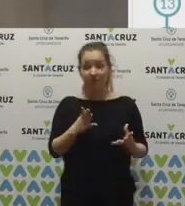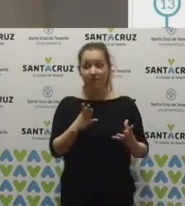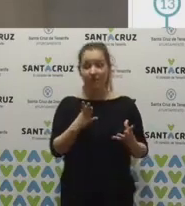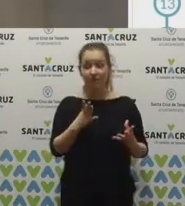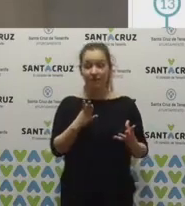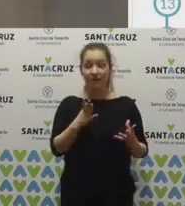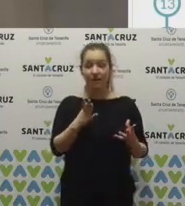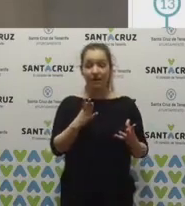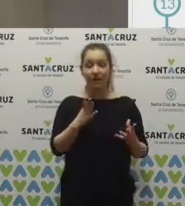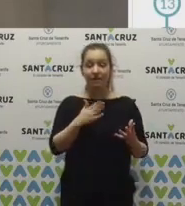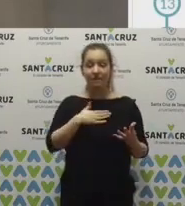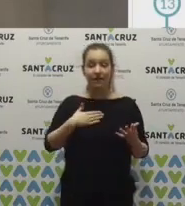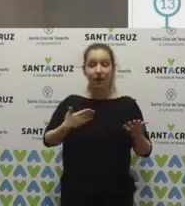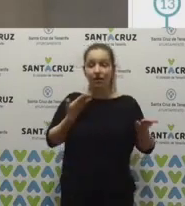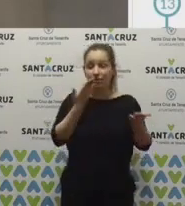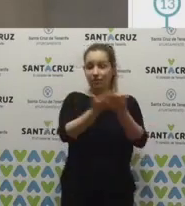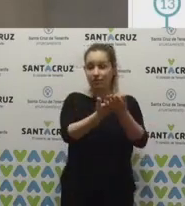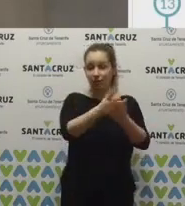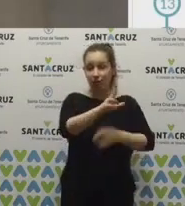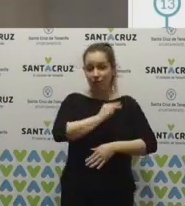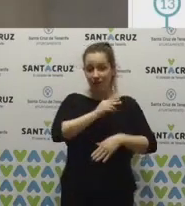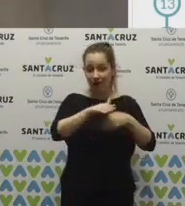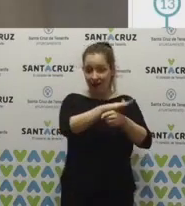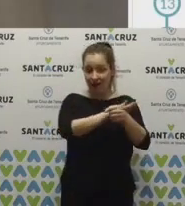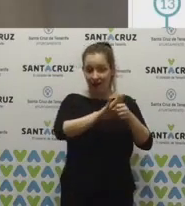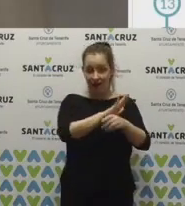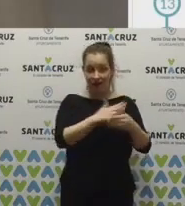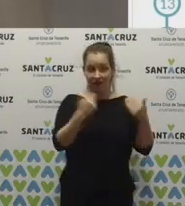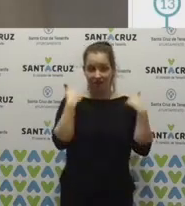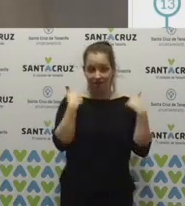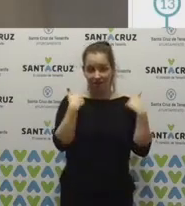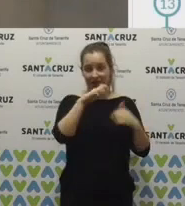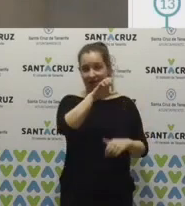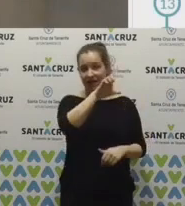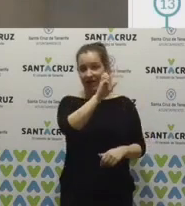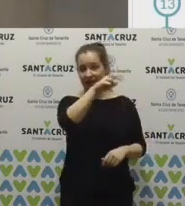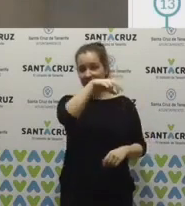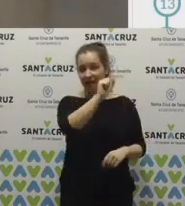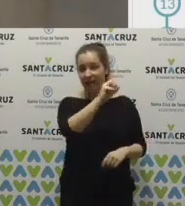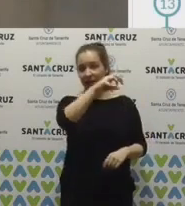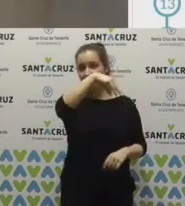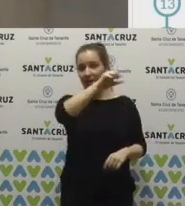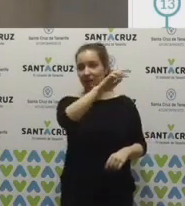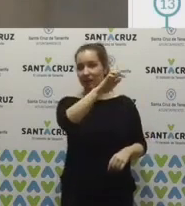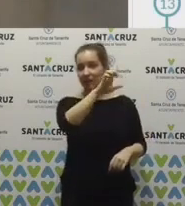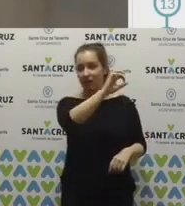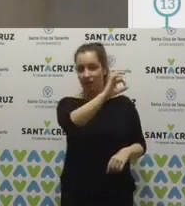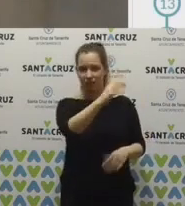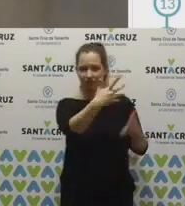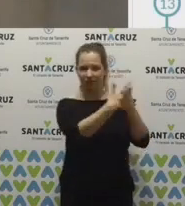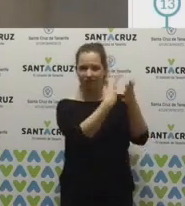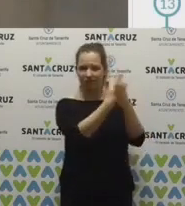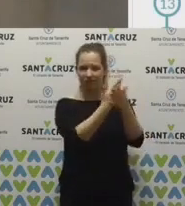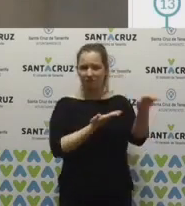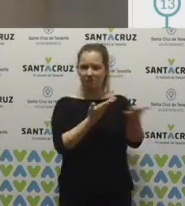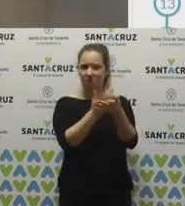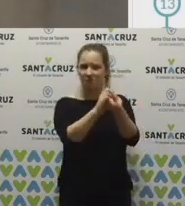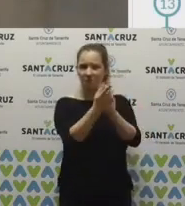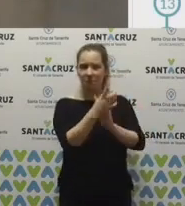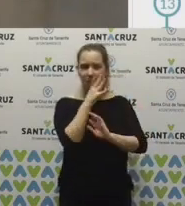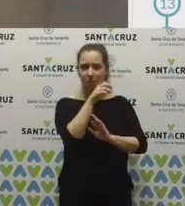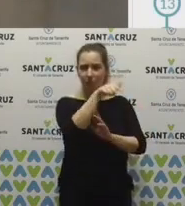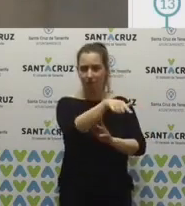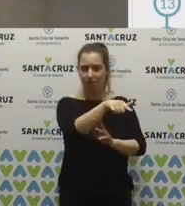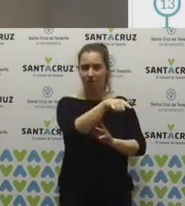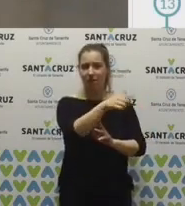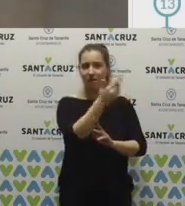a pedirle a la concejala del área dueña de la materia o que explique esta transacción porque ella ha mostrado